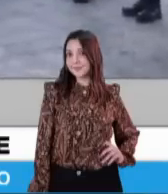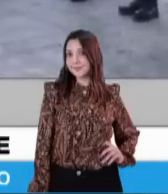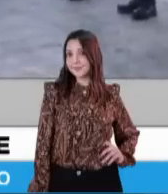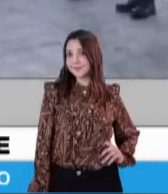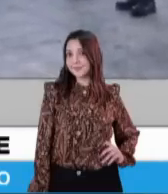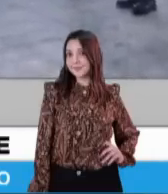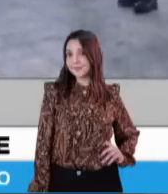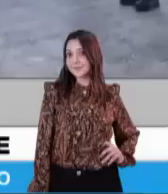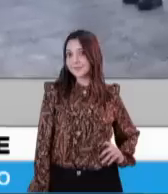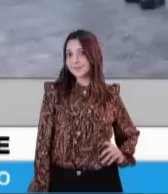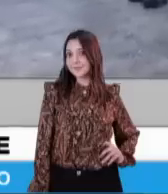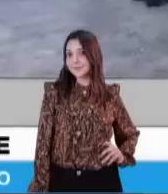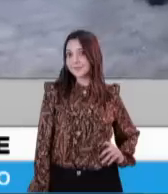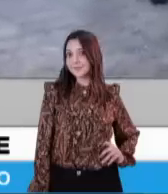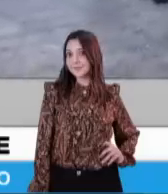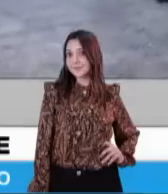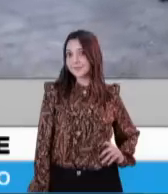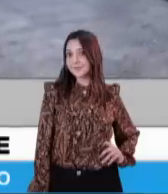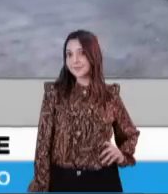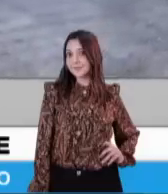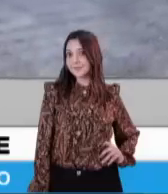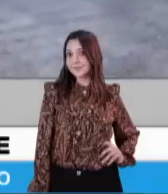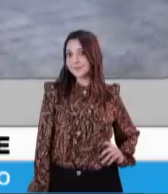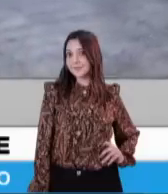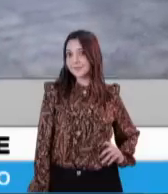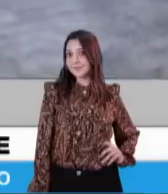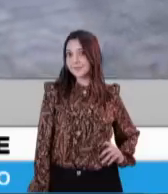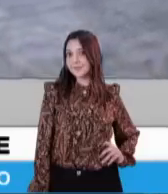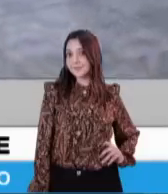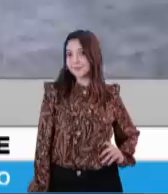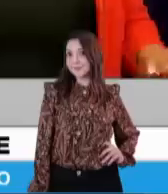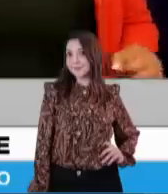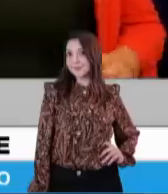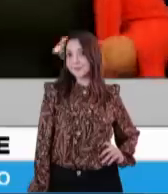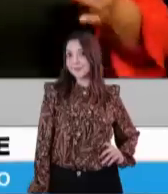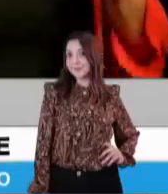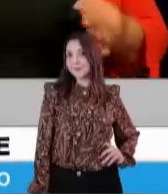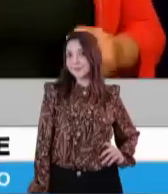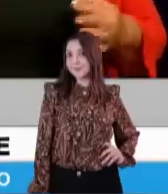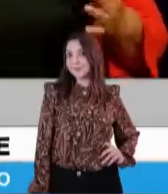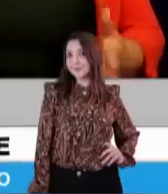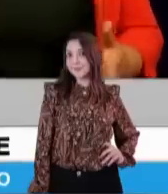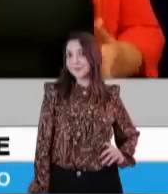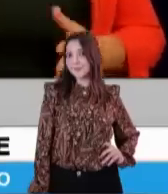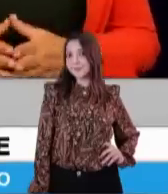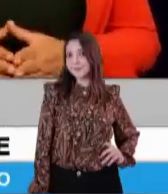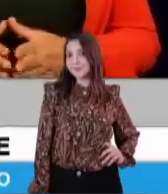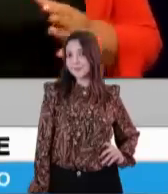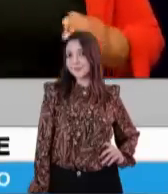brechas. Eso tampoco se sabe si se hizo o no se hizo, y si es por ahí se ingresó finalmente